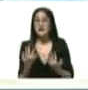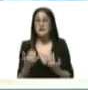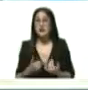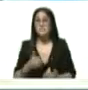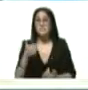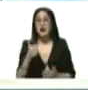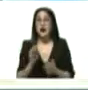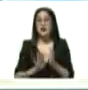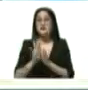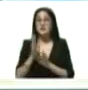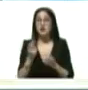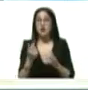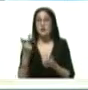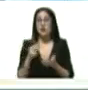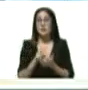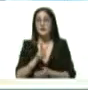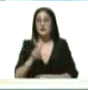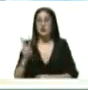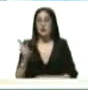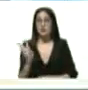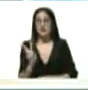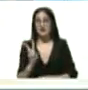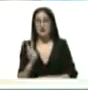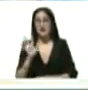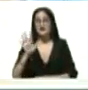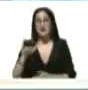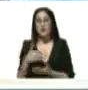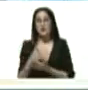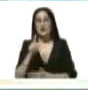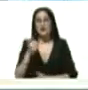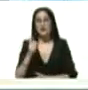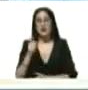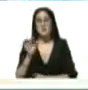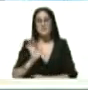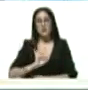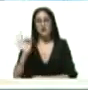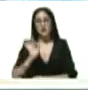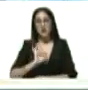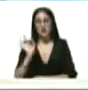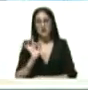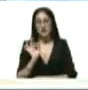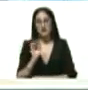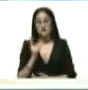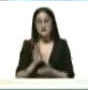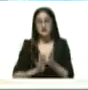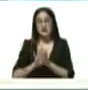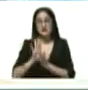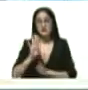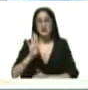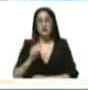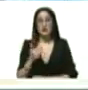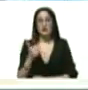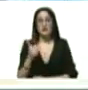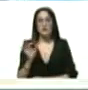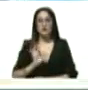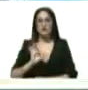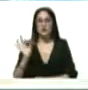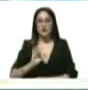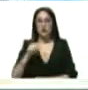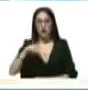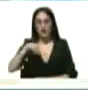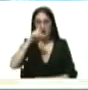económico 2022 para Venezuela de 5 a 10%. La CEPAL proyecta un crecimiento del 10% este